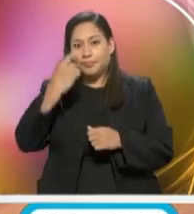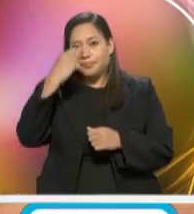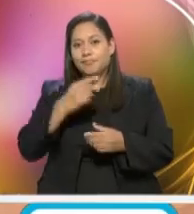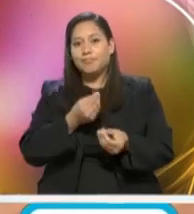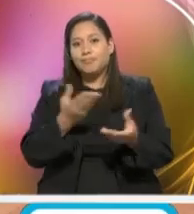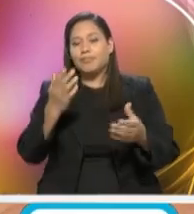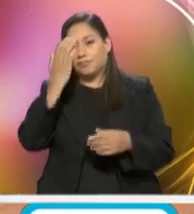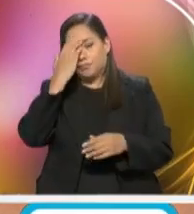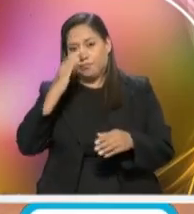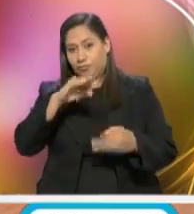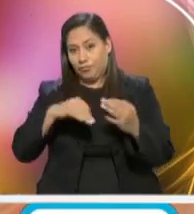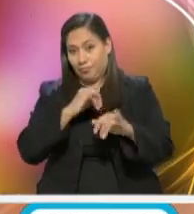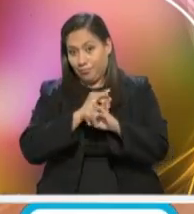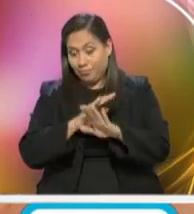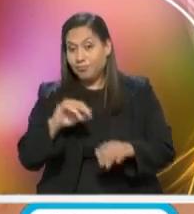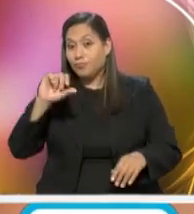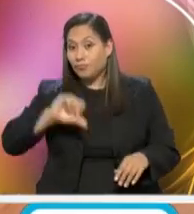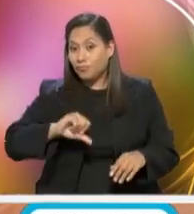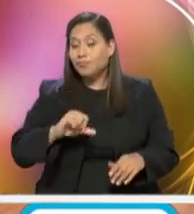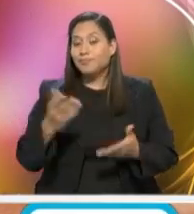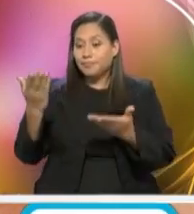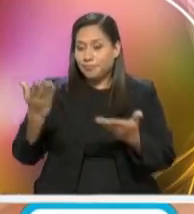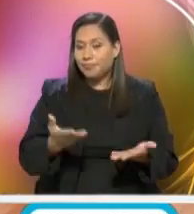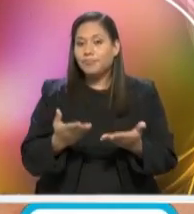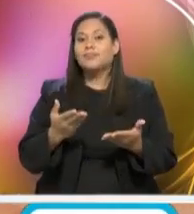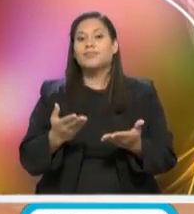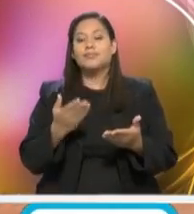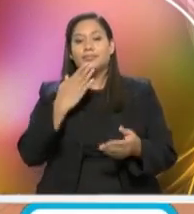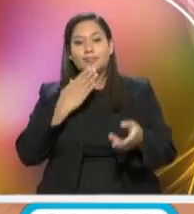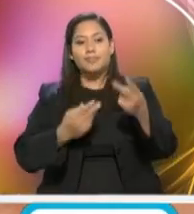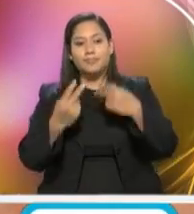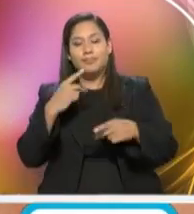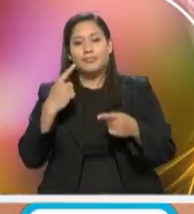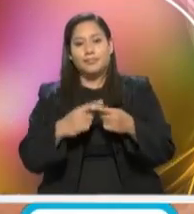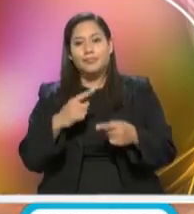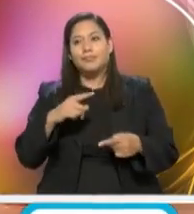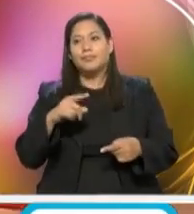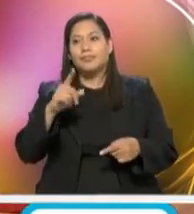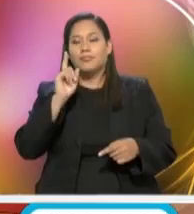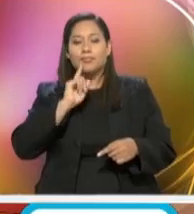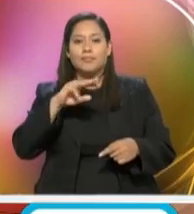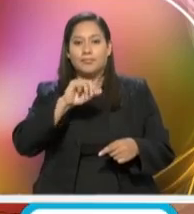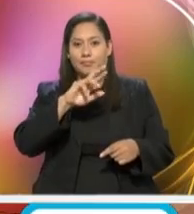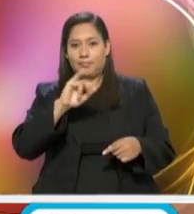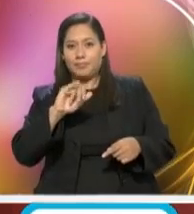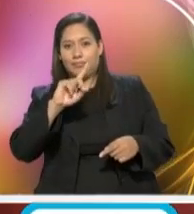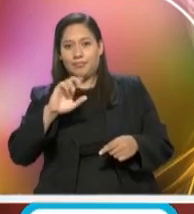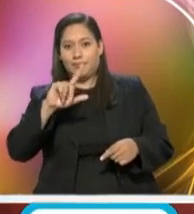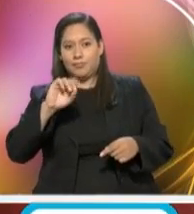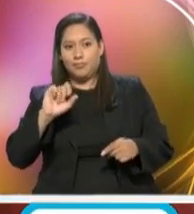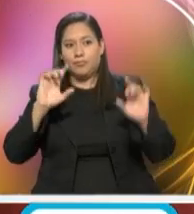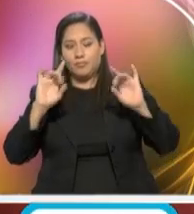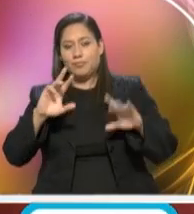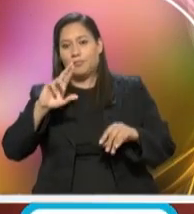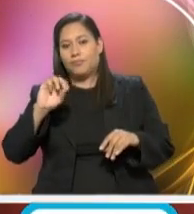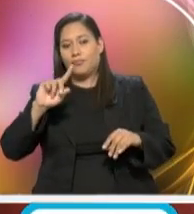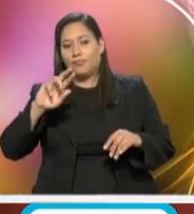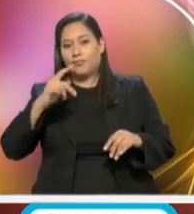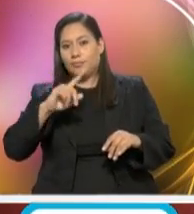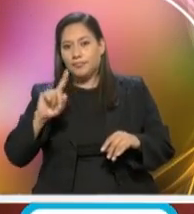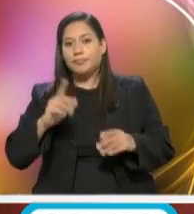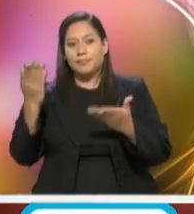Para darnos a conocer toda la información, el día de hoy recibo a quien doy la bienvenida, a María de los Ángeles Rodríguez, quien nos visita y